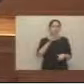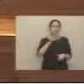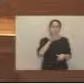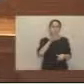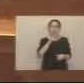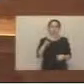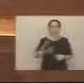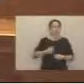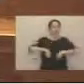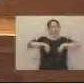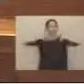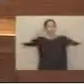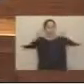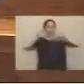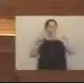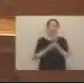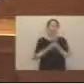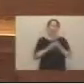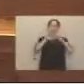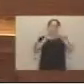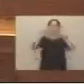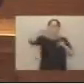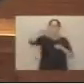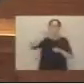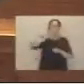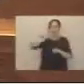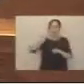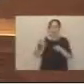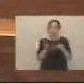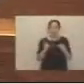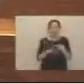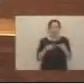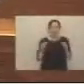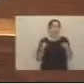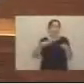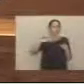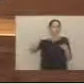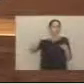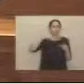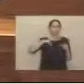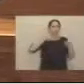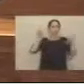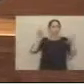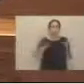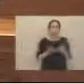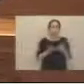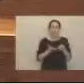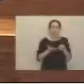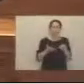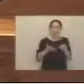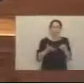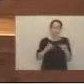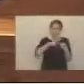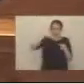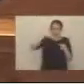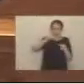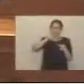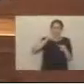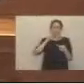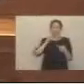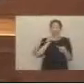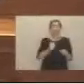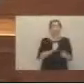Usted ha hablado de caso Marea, el caso Escudillero. El caso Marea presidió aquella